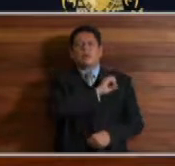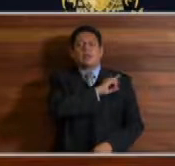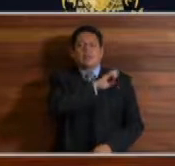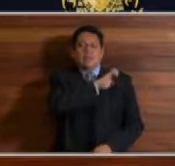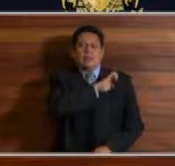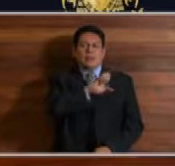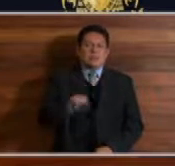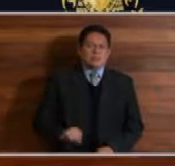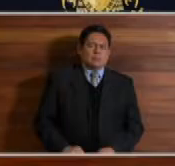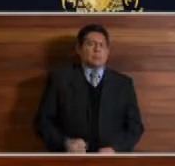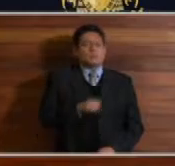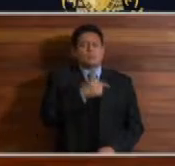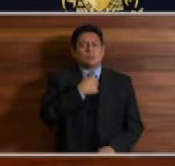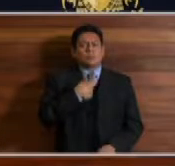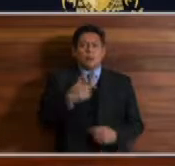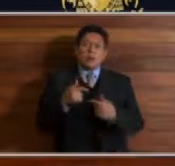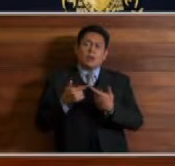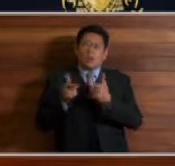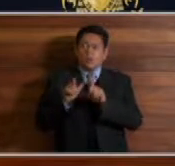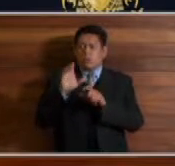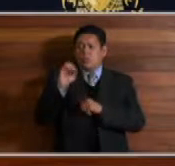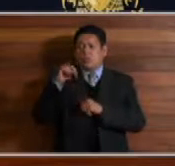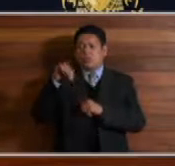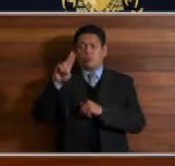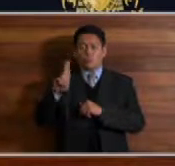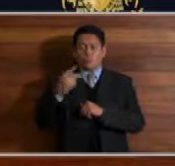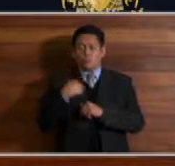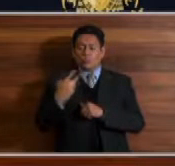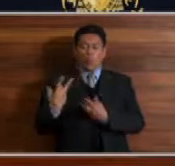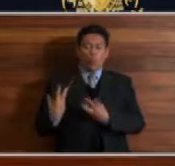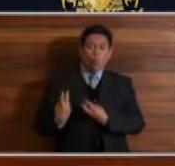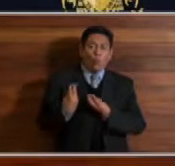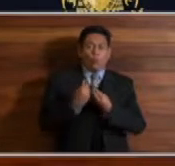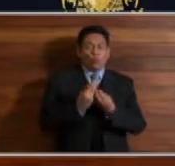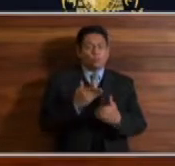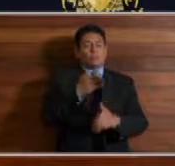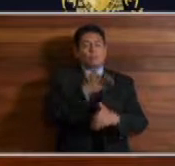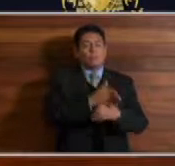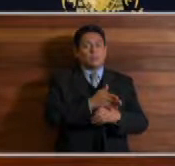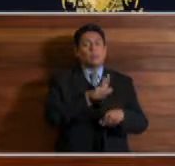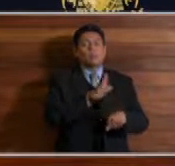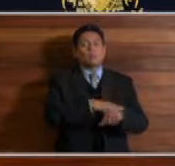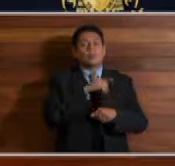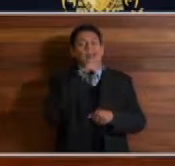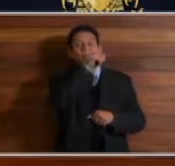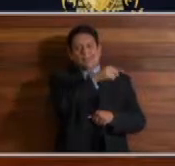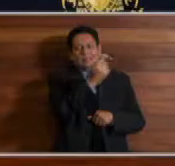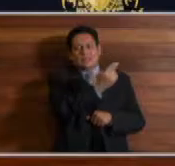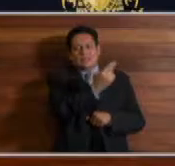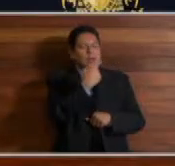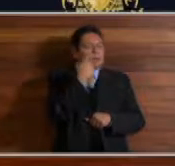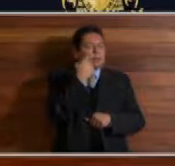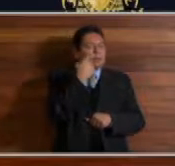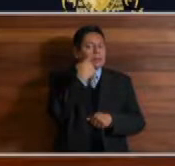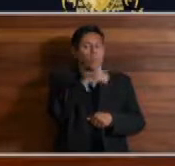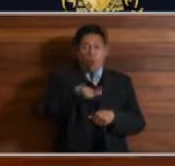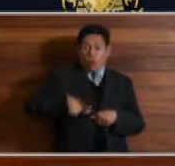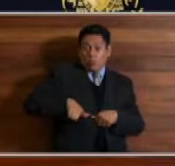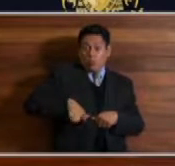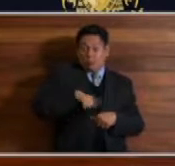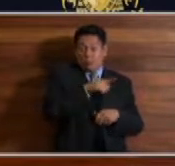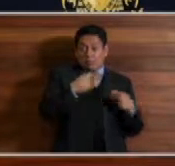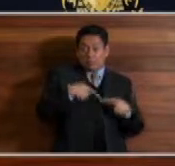la UNUSAL para vigilar el acuerdo de los derechos humanos de en Salvador.